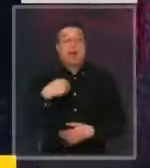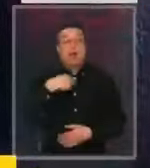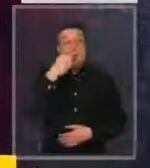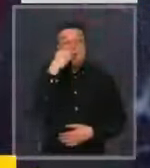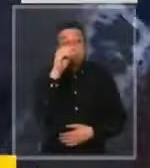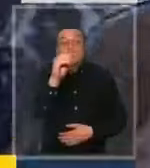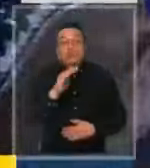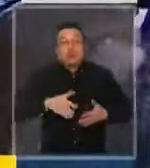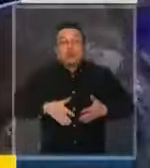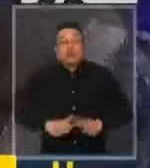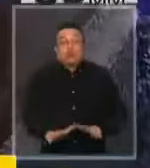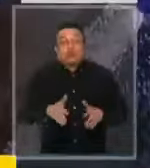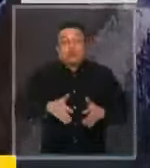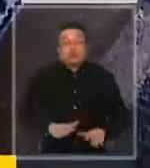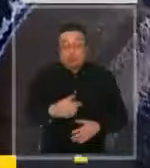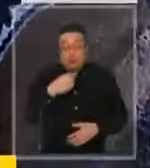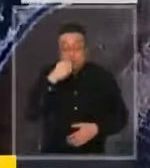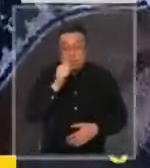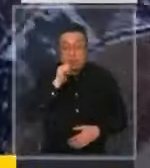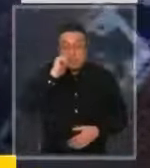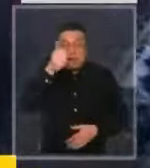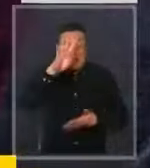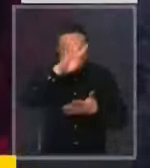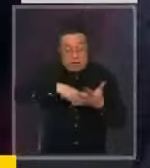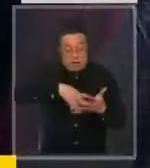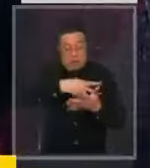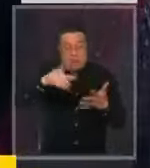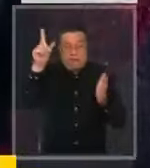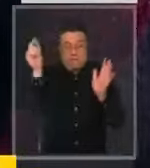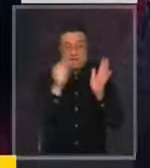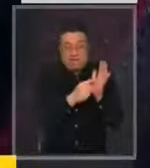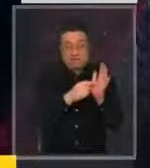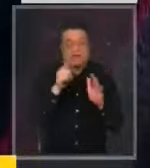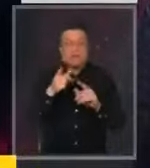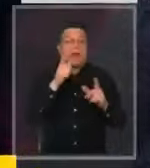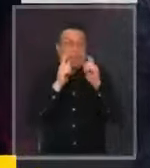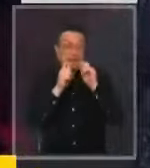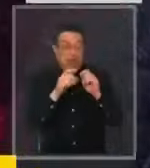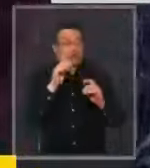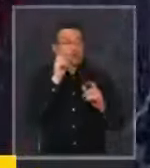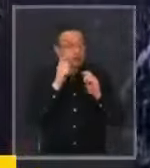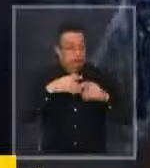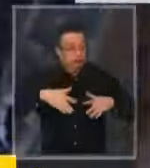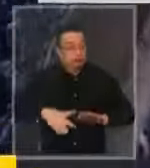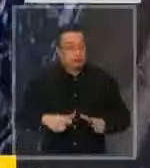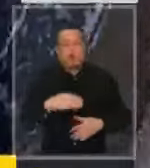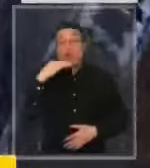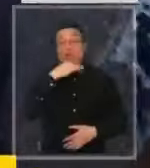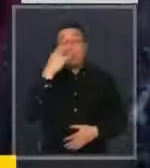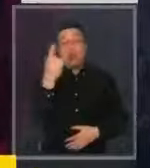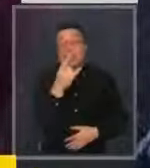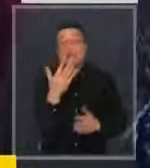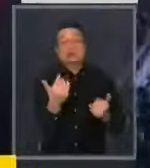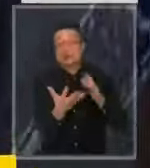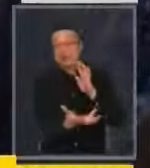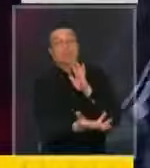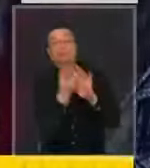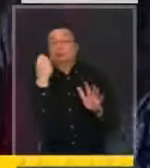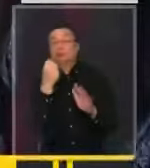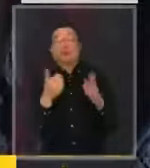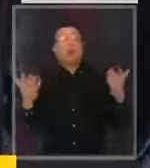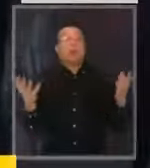su bebé, que tiene un parto programado para mañana, un parto de alto riesgo, y necesitan urgente sacarla de esa casa porque